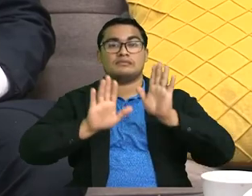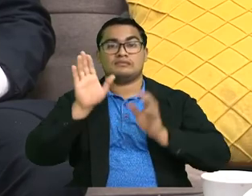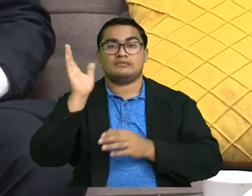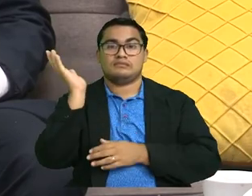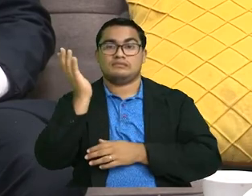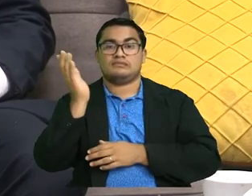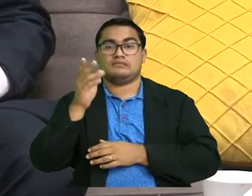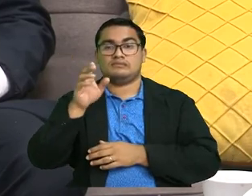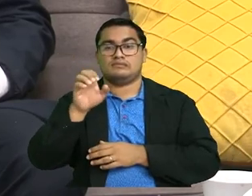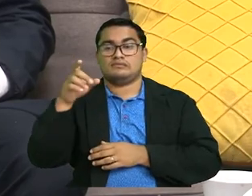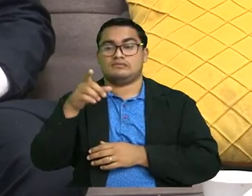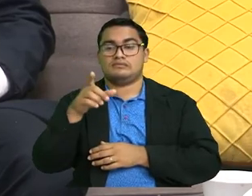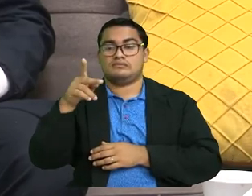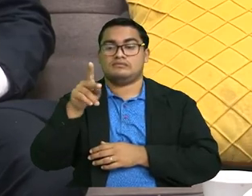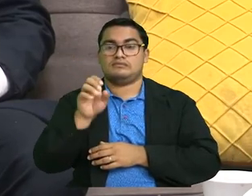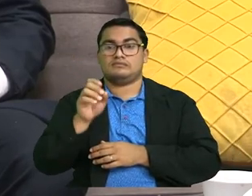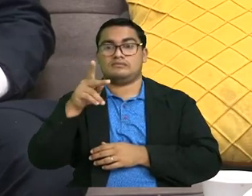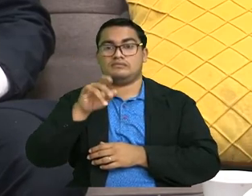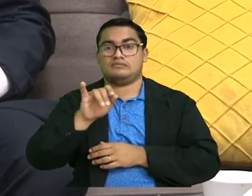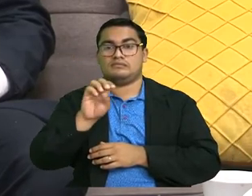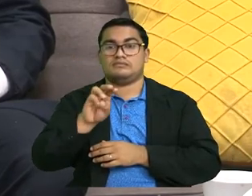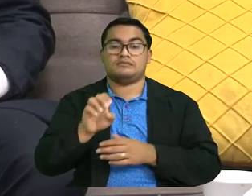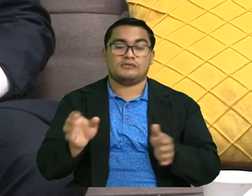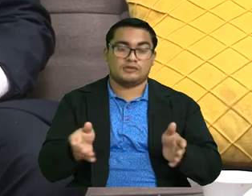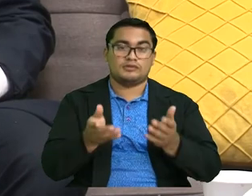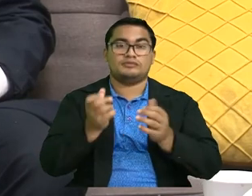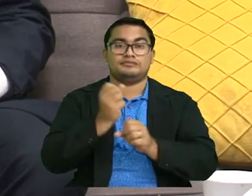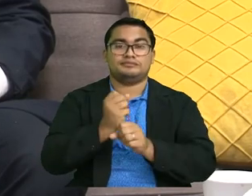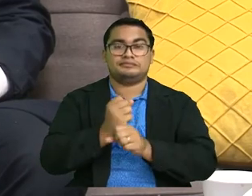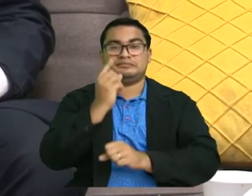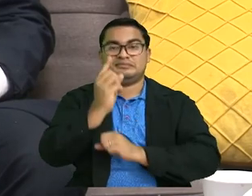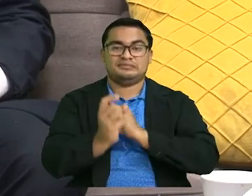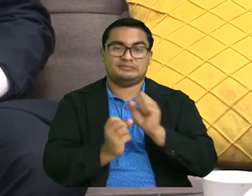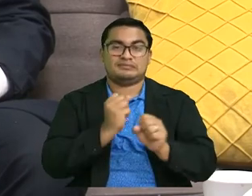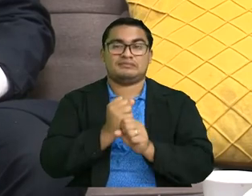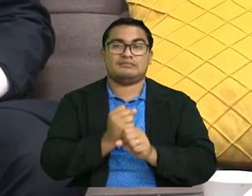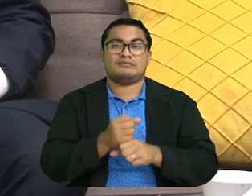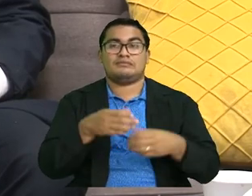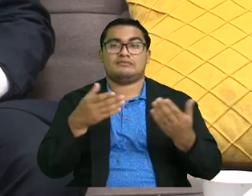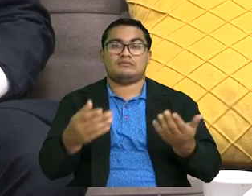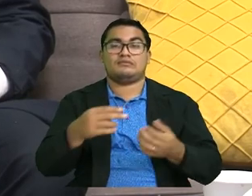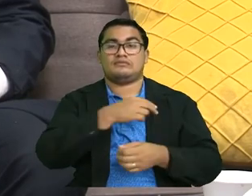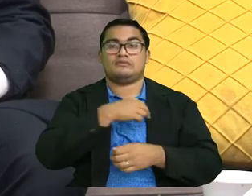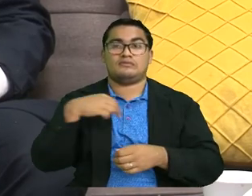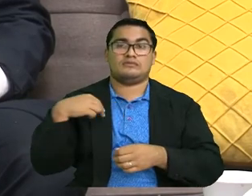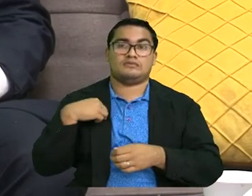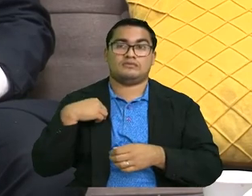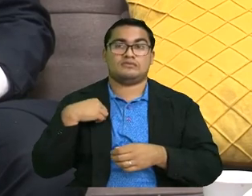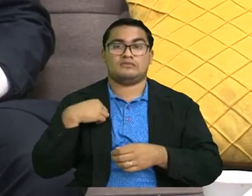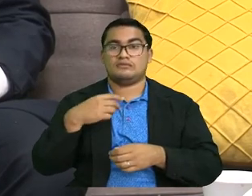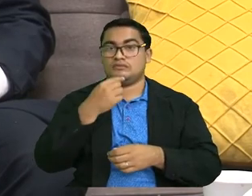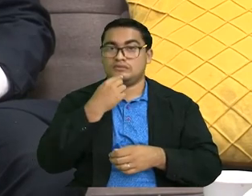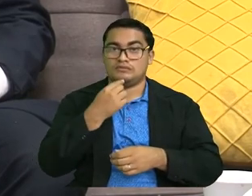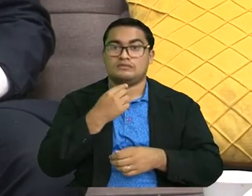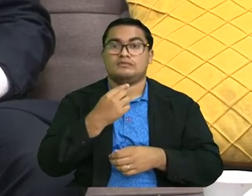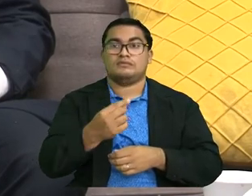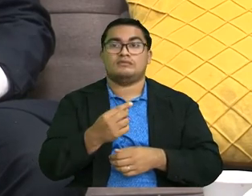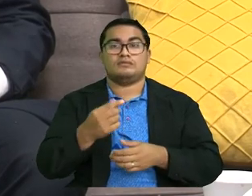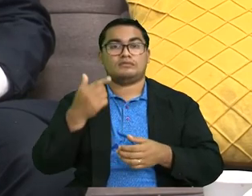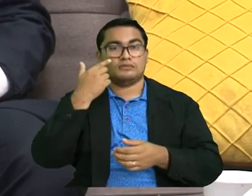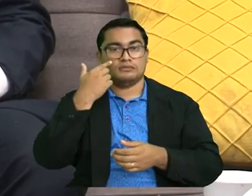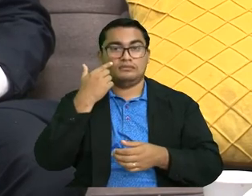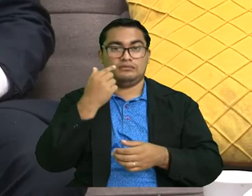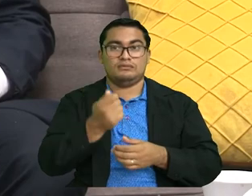se convierte en un estímulo al trabajo de todo un año y que nosotros vamos a tratar de